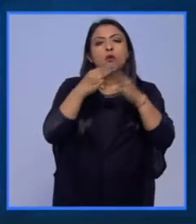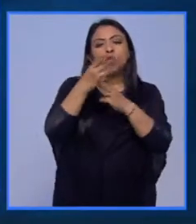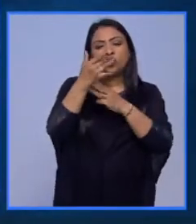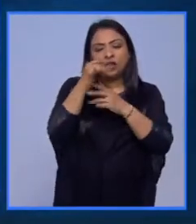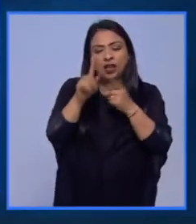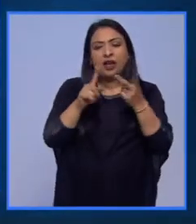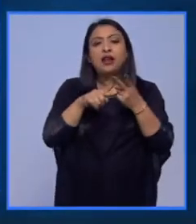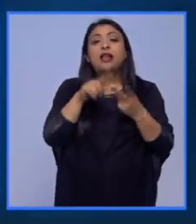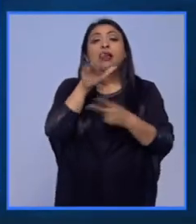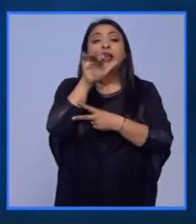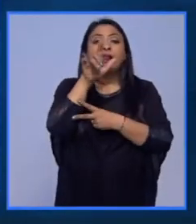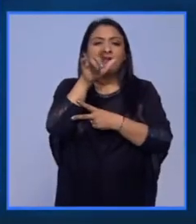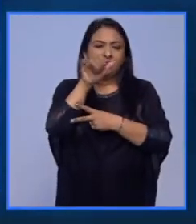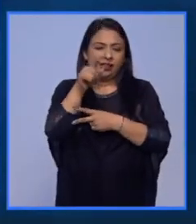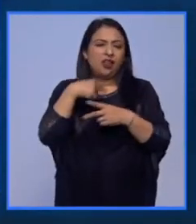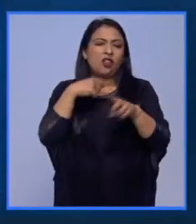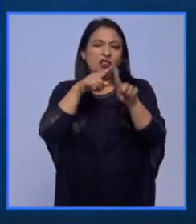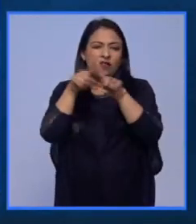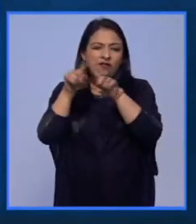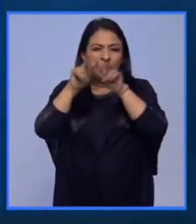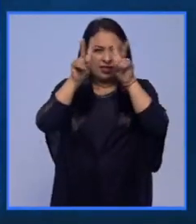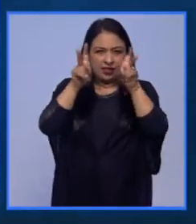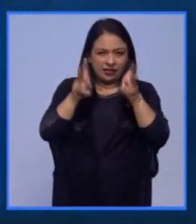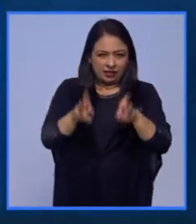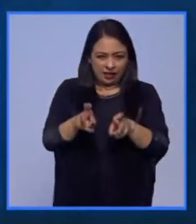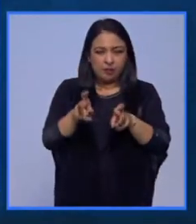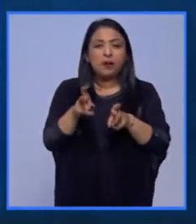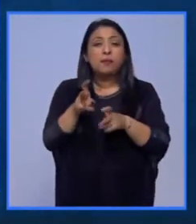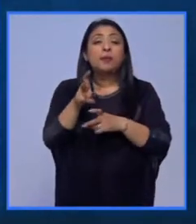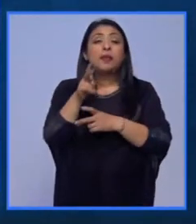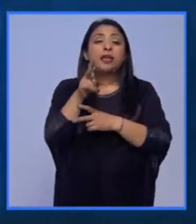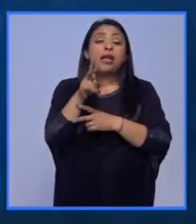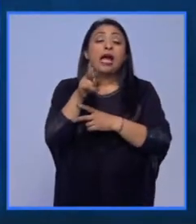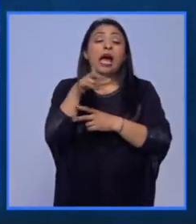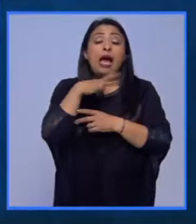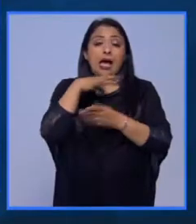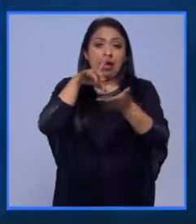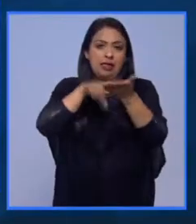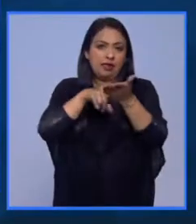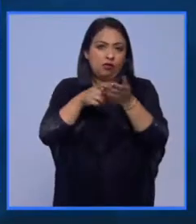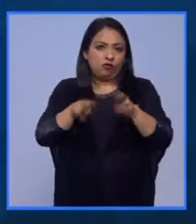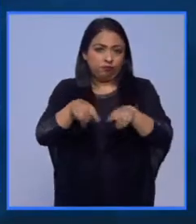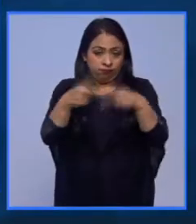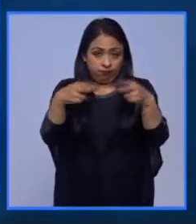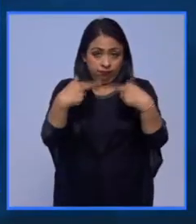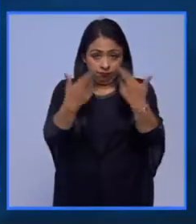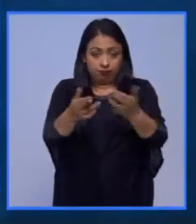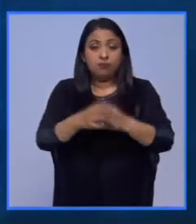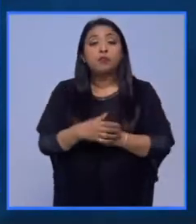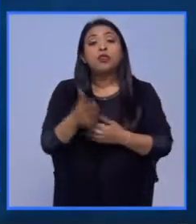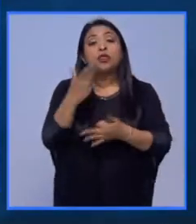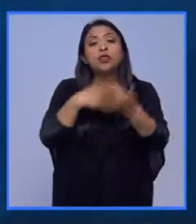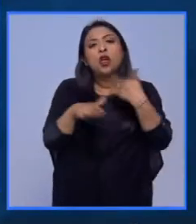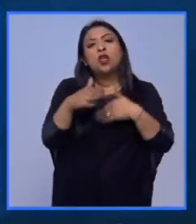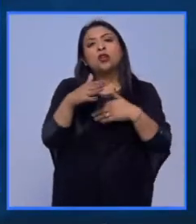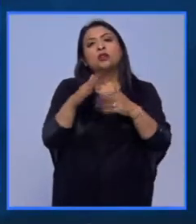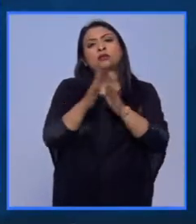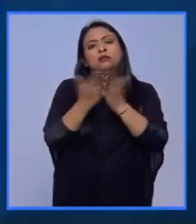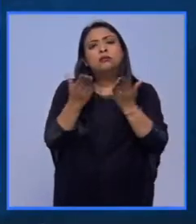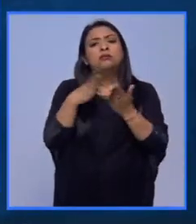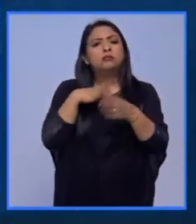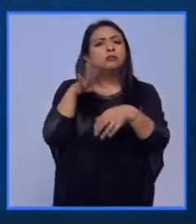de Elia Barcelo, y Morituri, de Yasmina Cadra. Todos los libros están haciéndose con